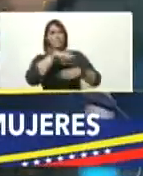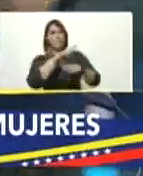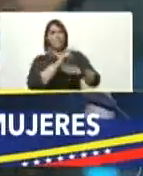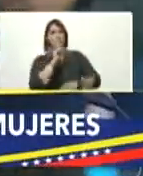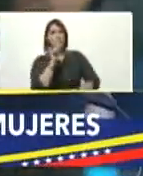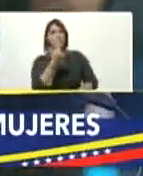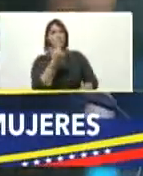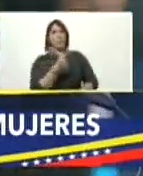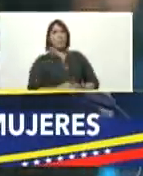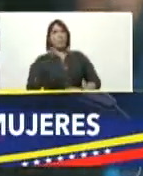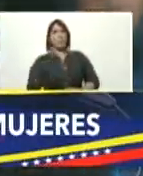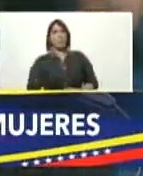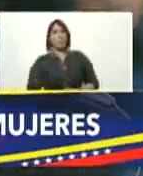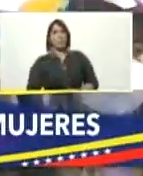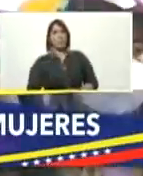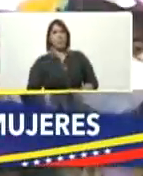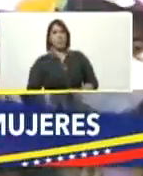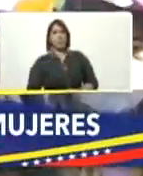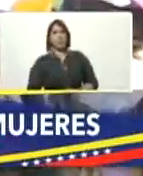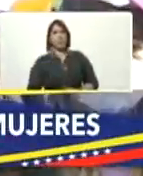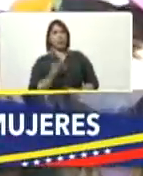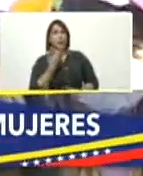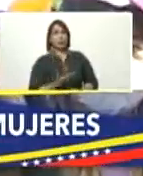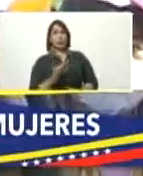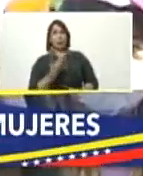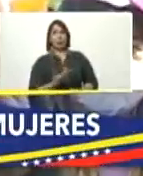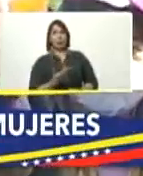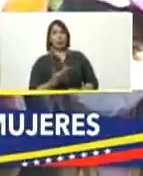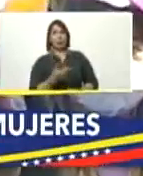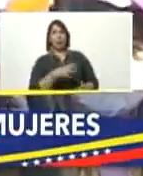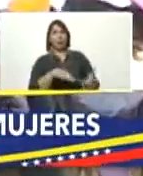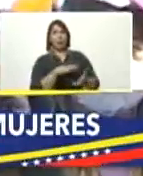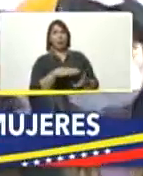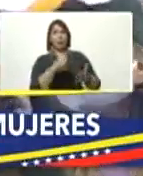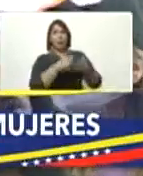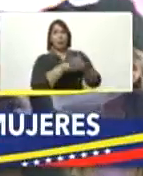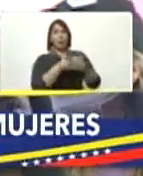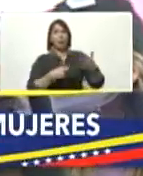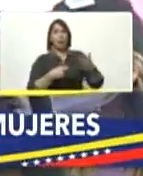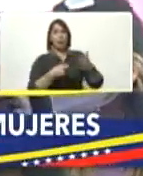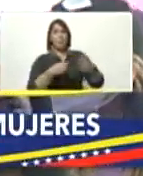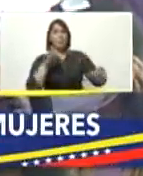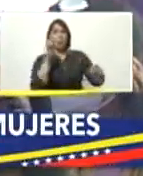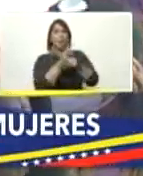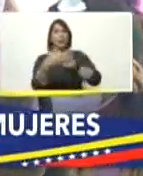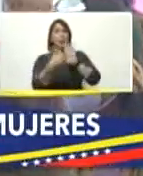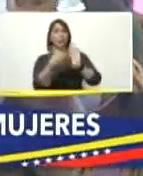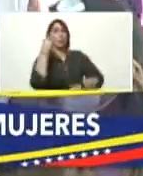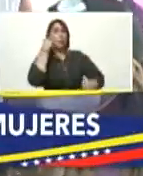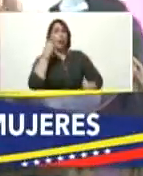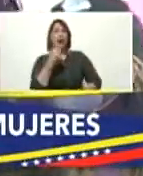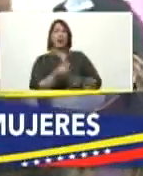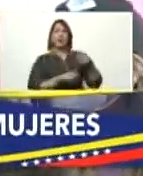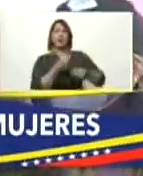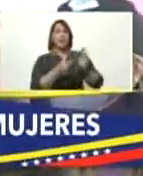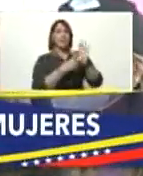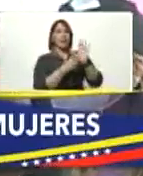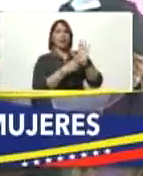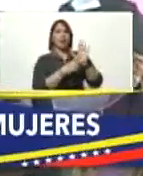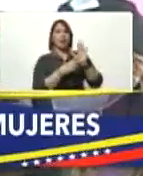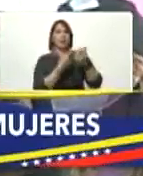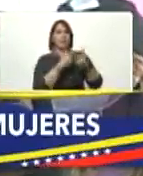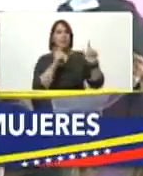de los principales nudos críticos para erradicar la violencia hacia nosotras las mujeres es generar una verdadera